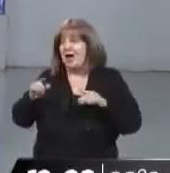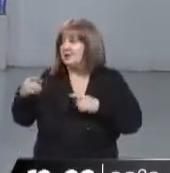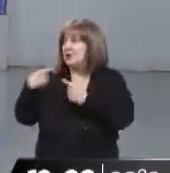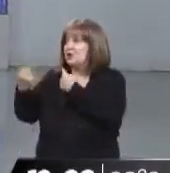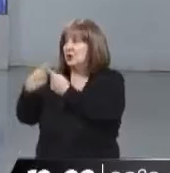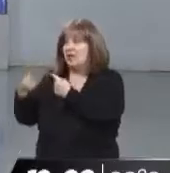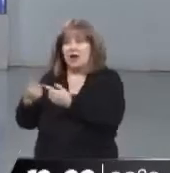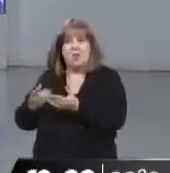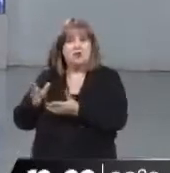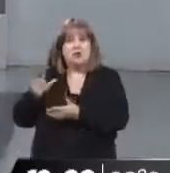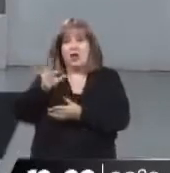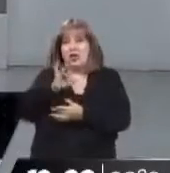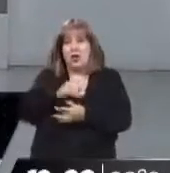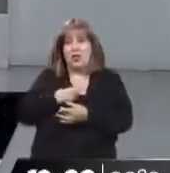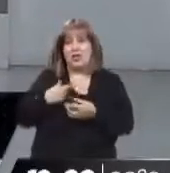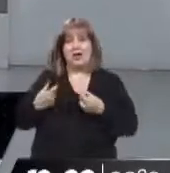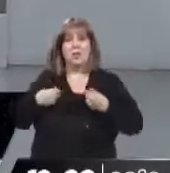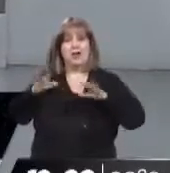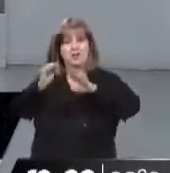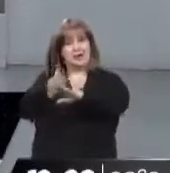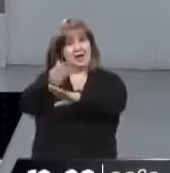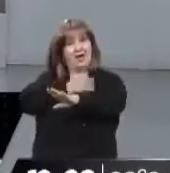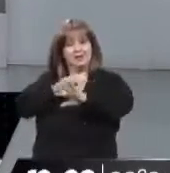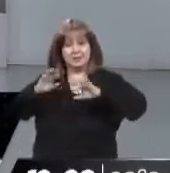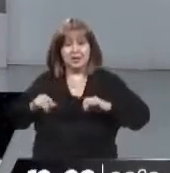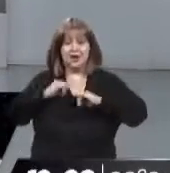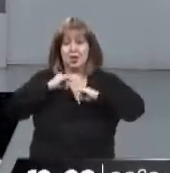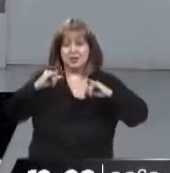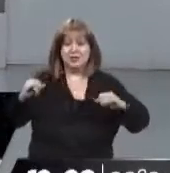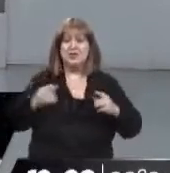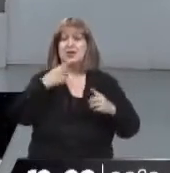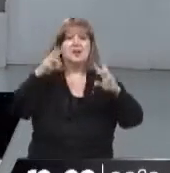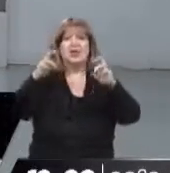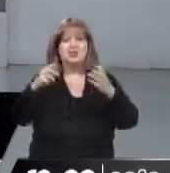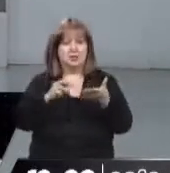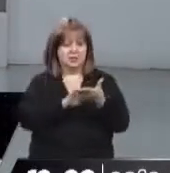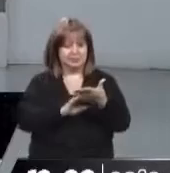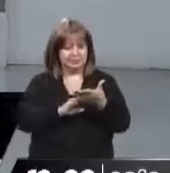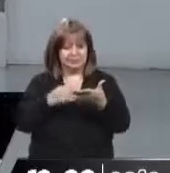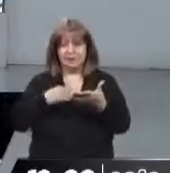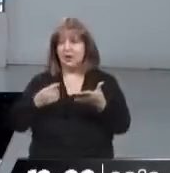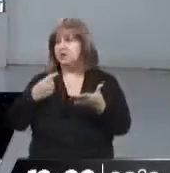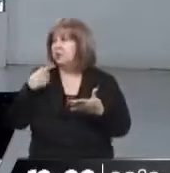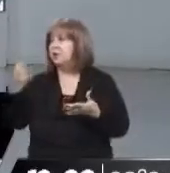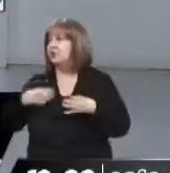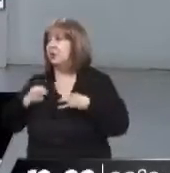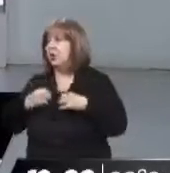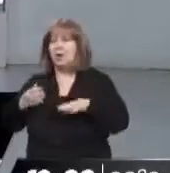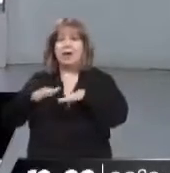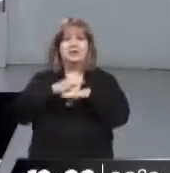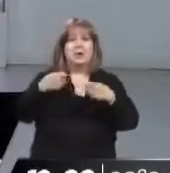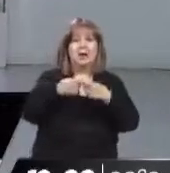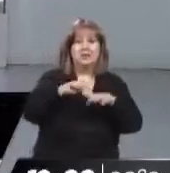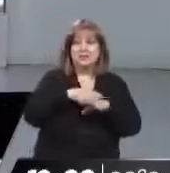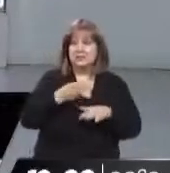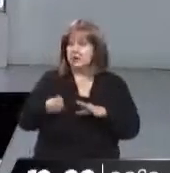en nuestra sí. reunión de preproducción, cuando estamos armando el noticiero, es un tema que sale siempre, cuando a la hora de que alguien, no sé, fue a comprarse una prenda o una zapatilla o lo que